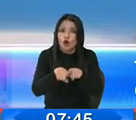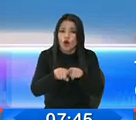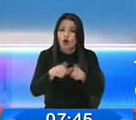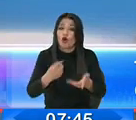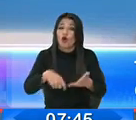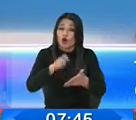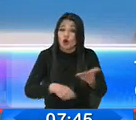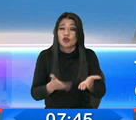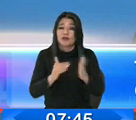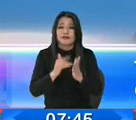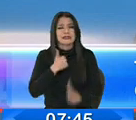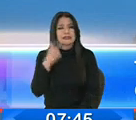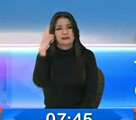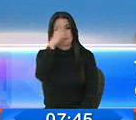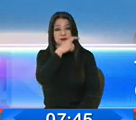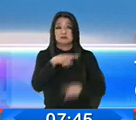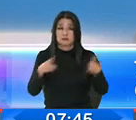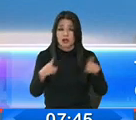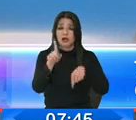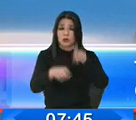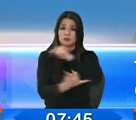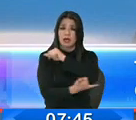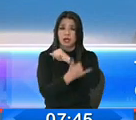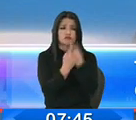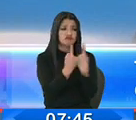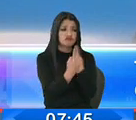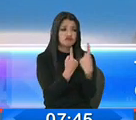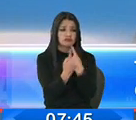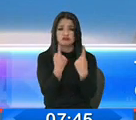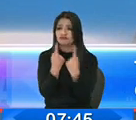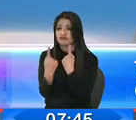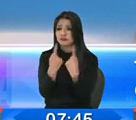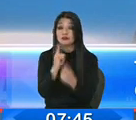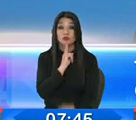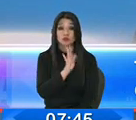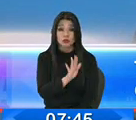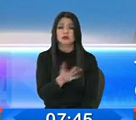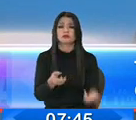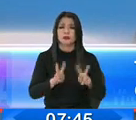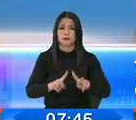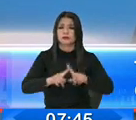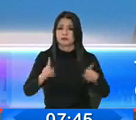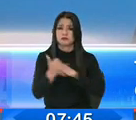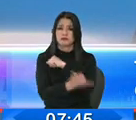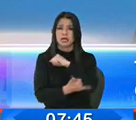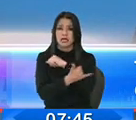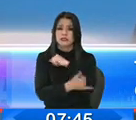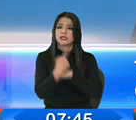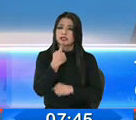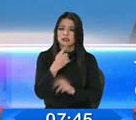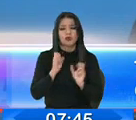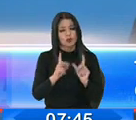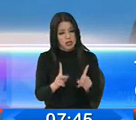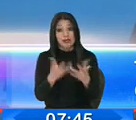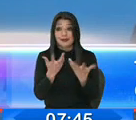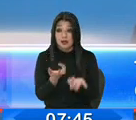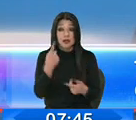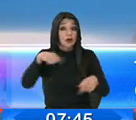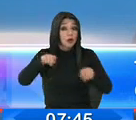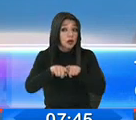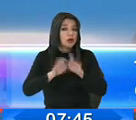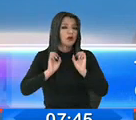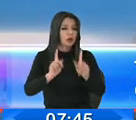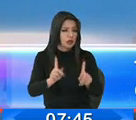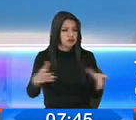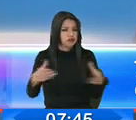productivo con los países, porque esto no solamente es un tema de interés de Estados Unidos, están alrededor de varios países que nos han dicho, mire, ¿cuál es la alternativa que